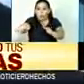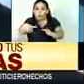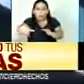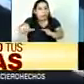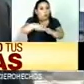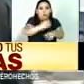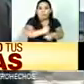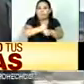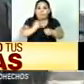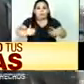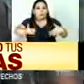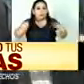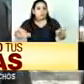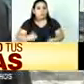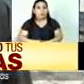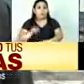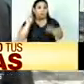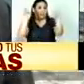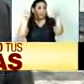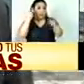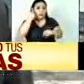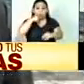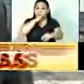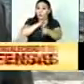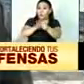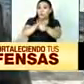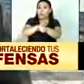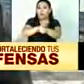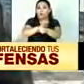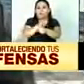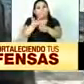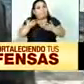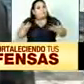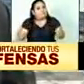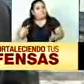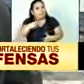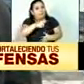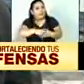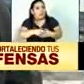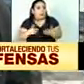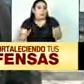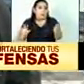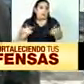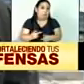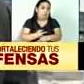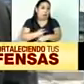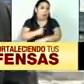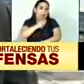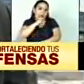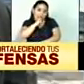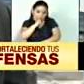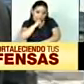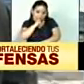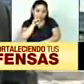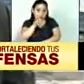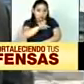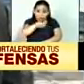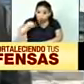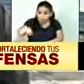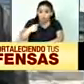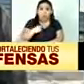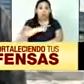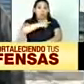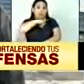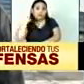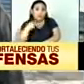gente puede estar segura. Con esta enfermedad, pues, está cayendo, digamos, a más pobreza. Y a estos homicidios que están